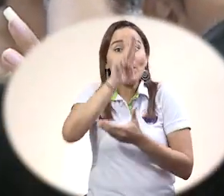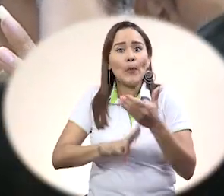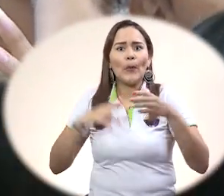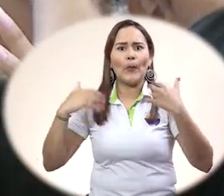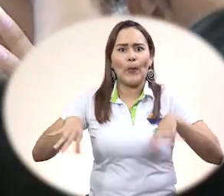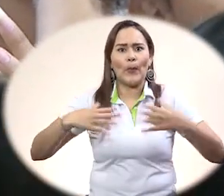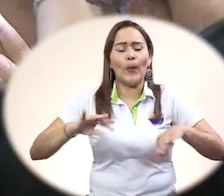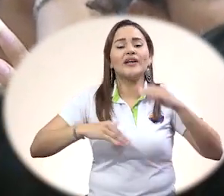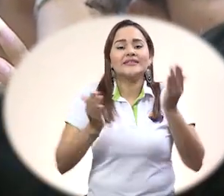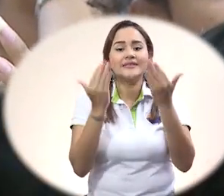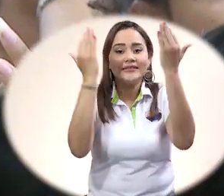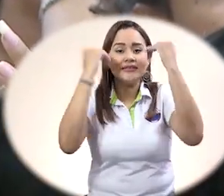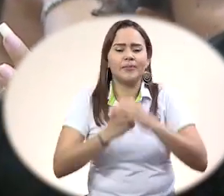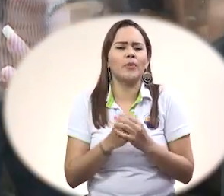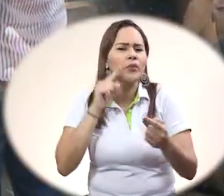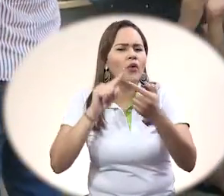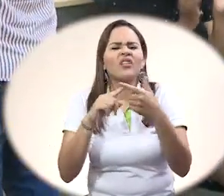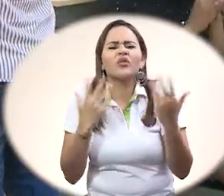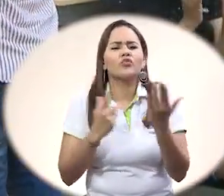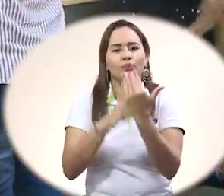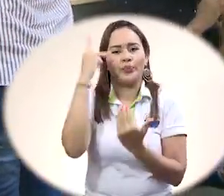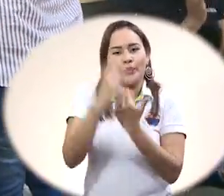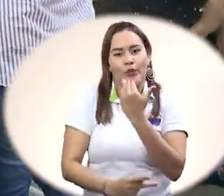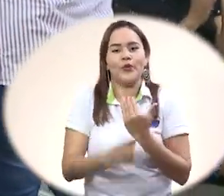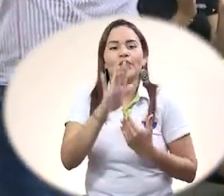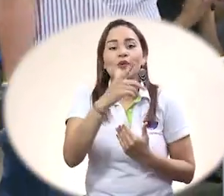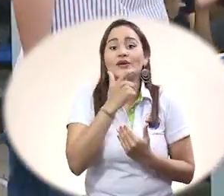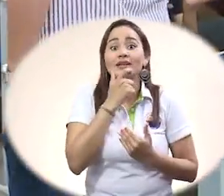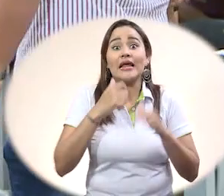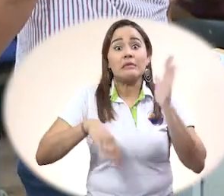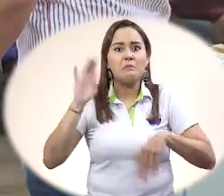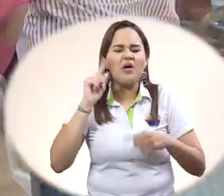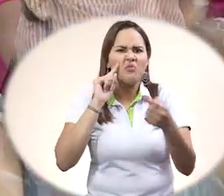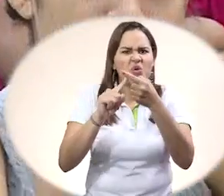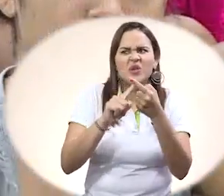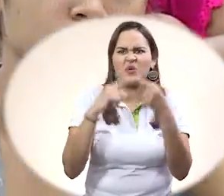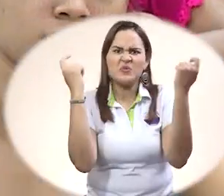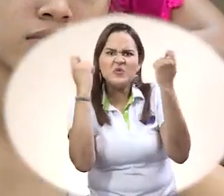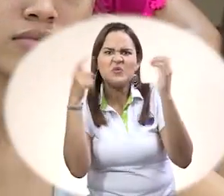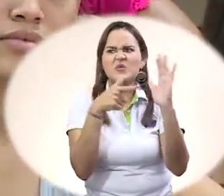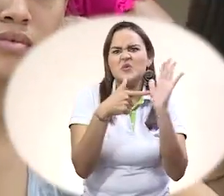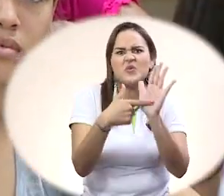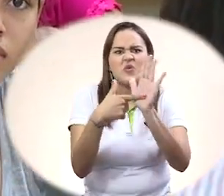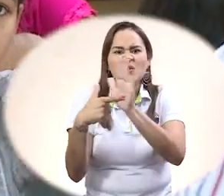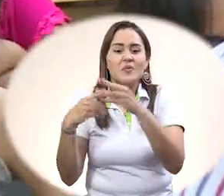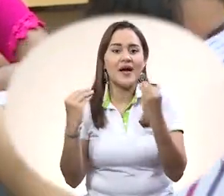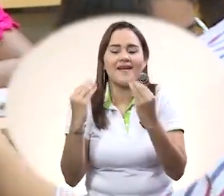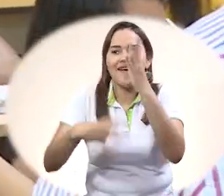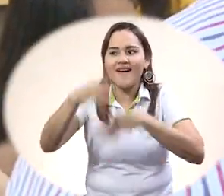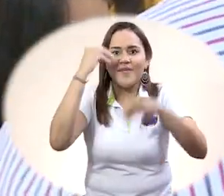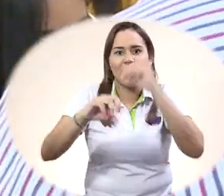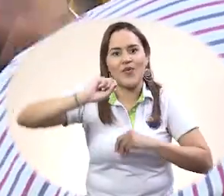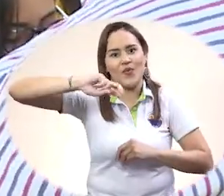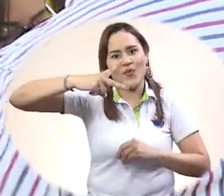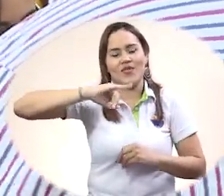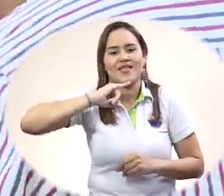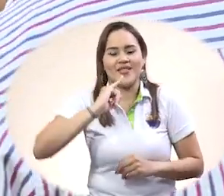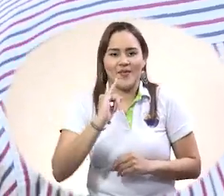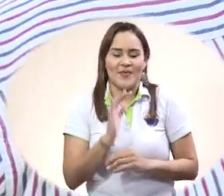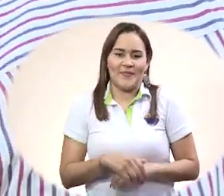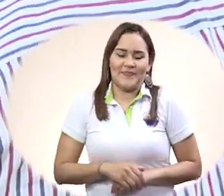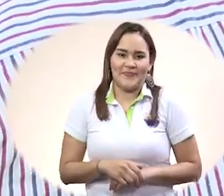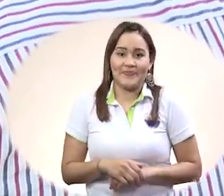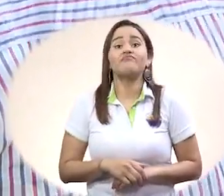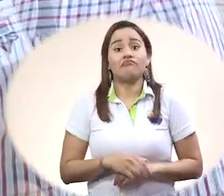universidad del magdalena gracias al proyecto english one o one un programa que ya está brindando grandes frutos estos chicos de talento